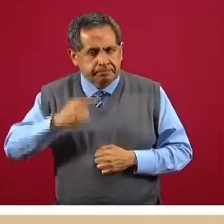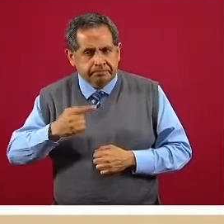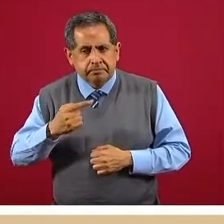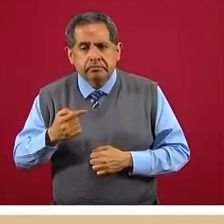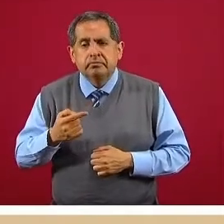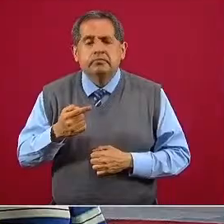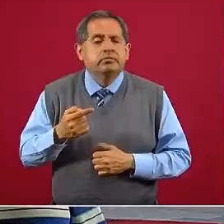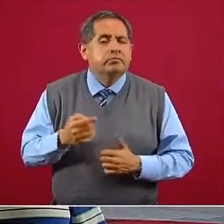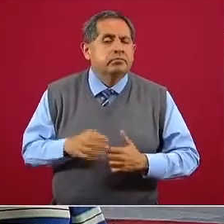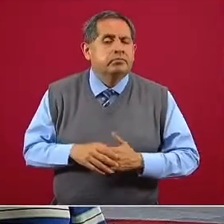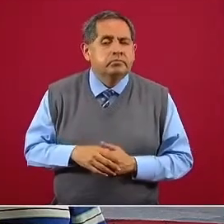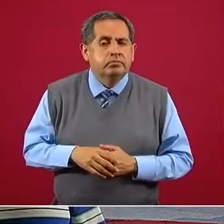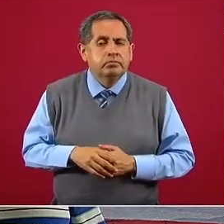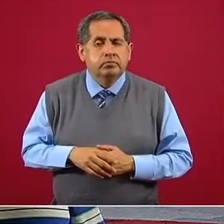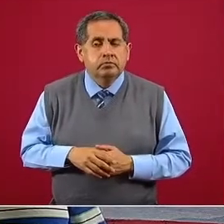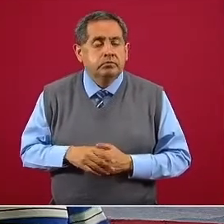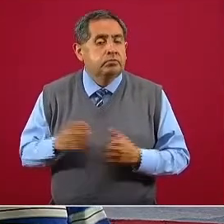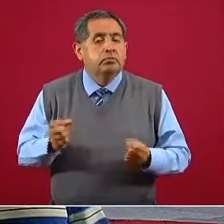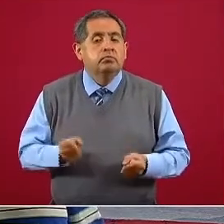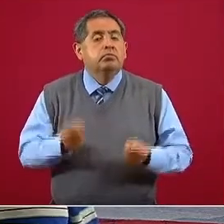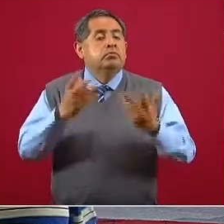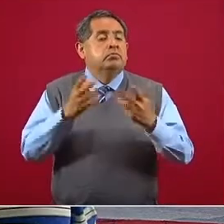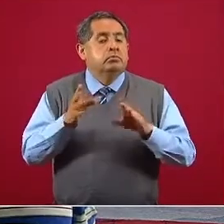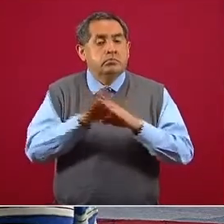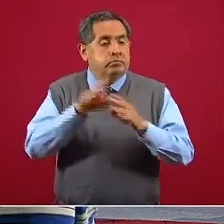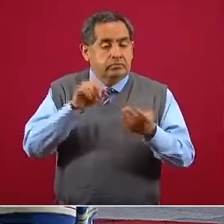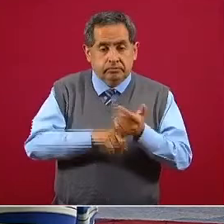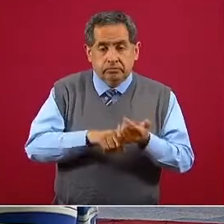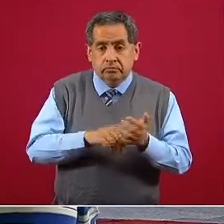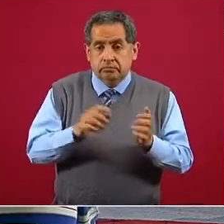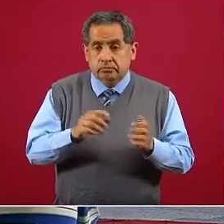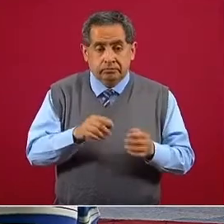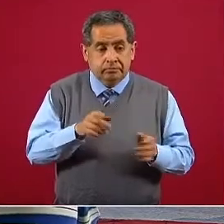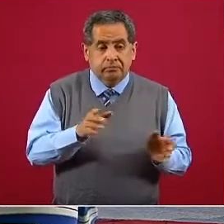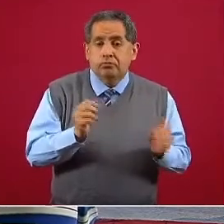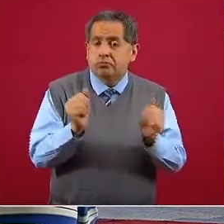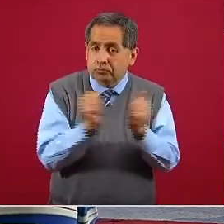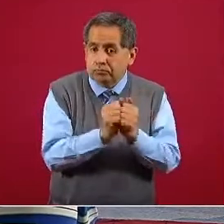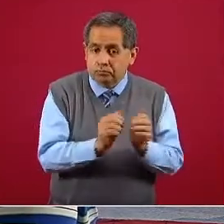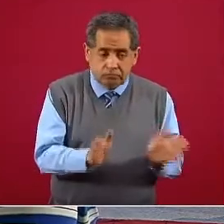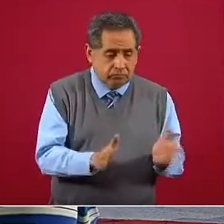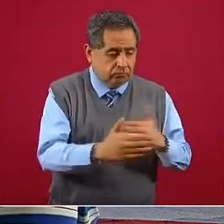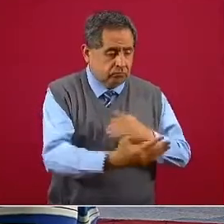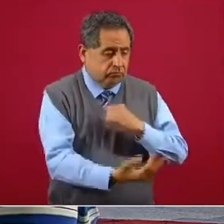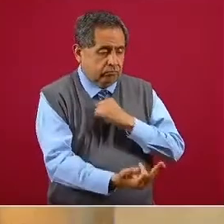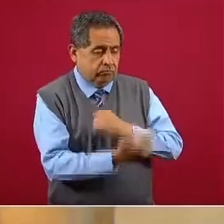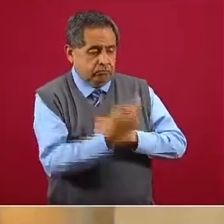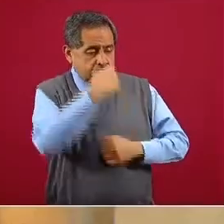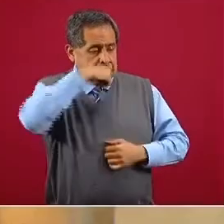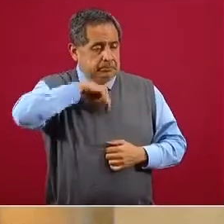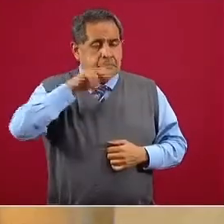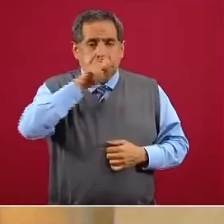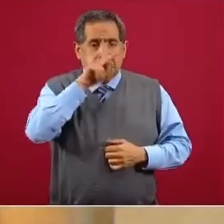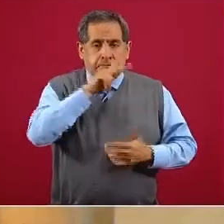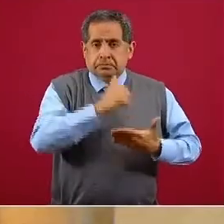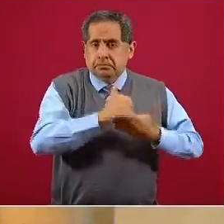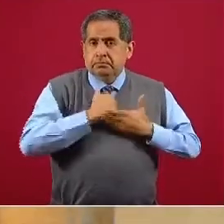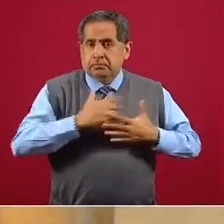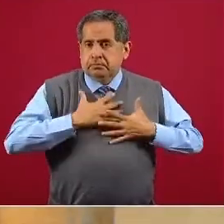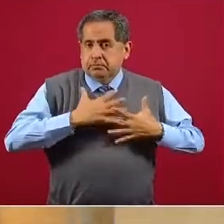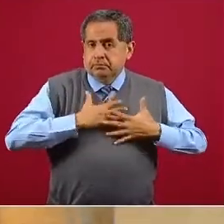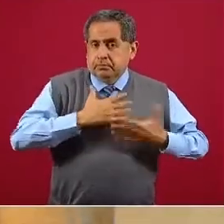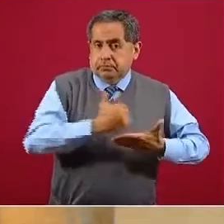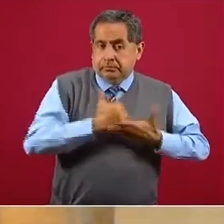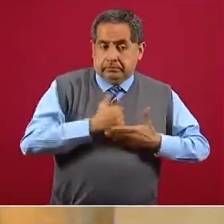diapositiva, vemos las camas que específicamente corresponden a las que cuentan con un ventilador y por lo tanto se utilizan para la atención